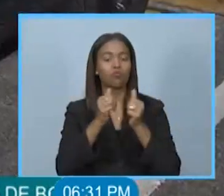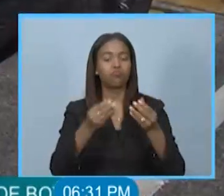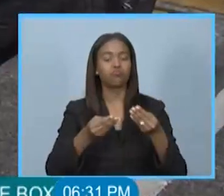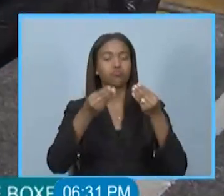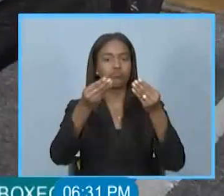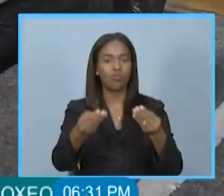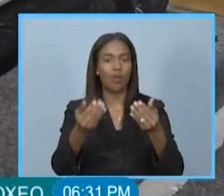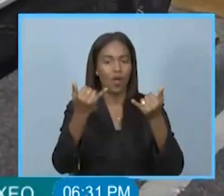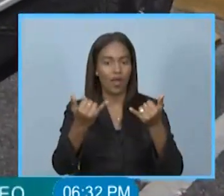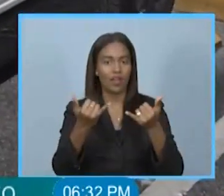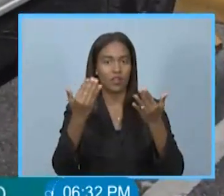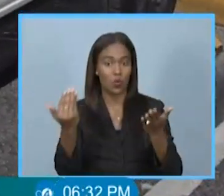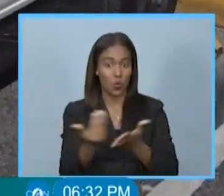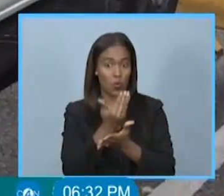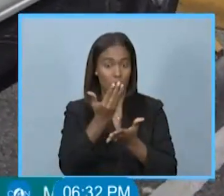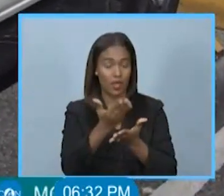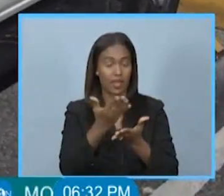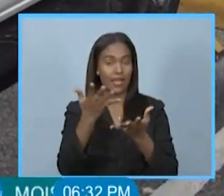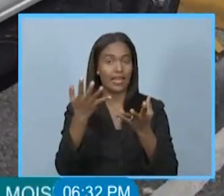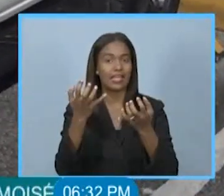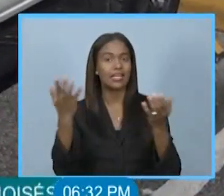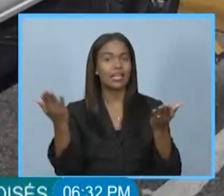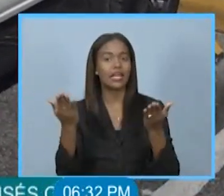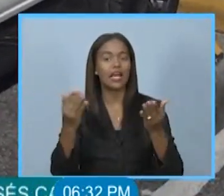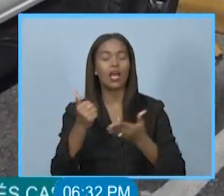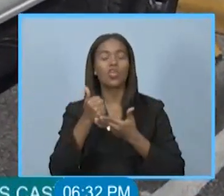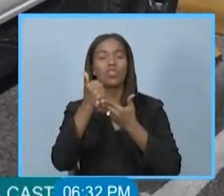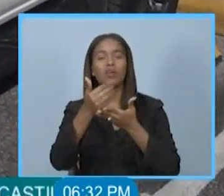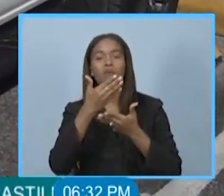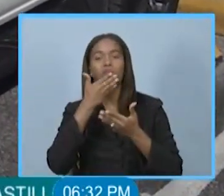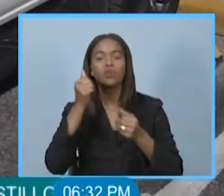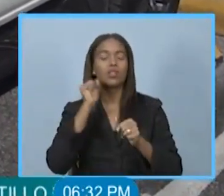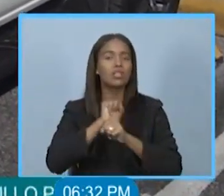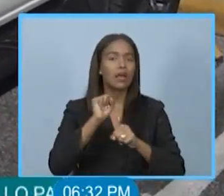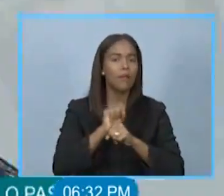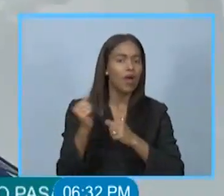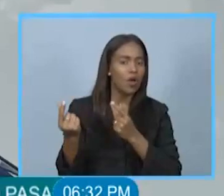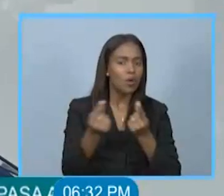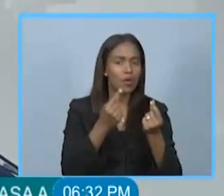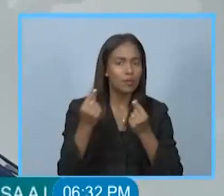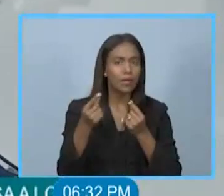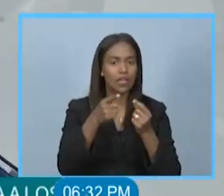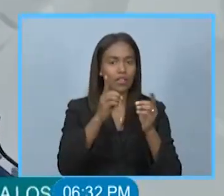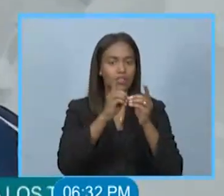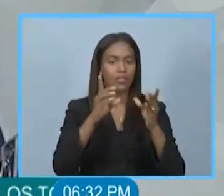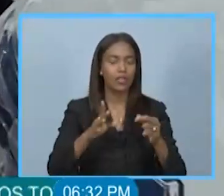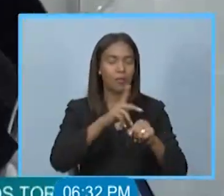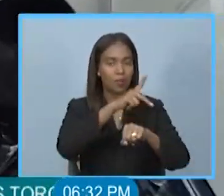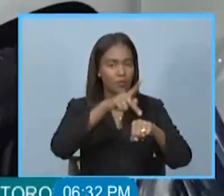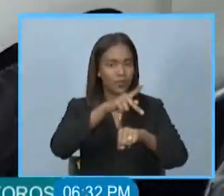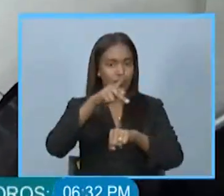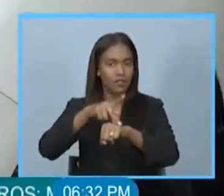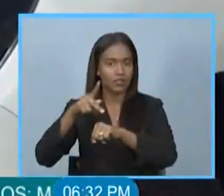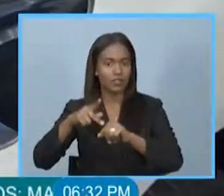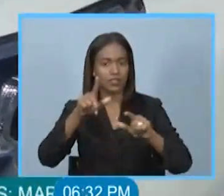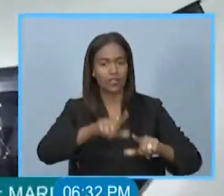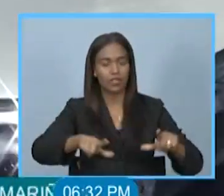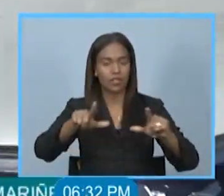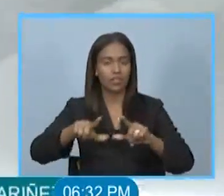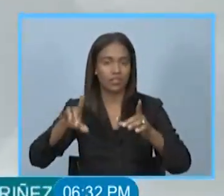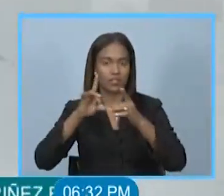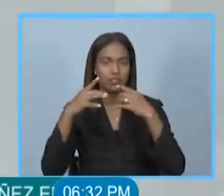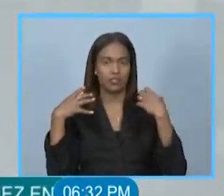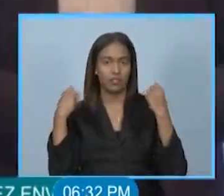entrega de estas flotillas se busca eficientizar la operatividad de las direcciones provinciales y áreas de salud